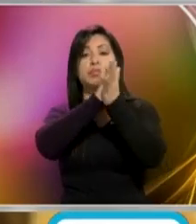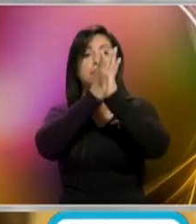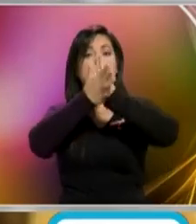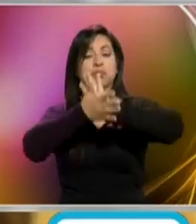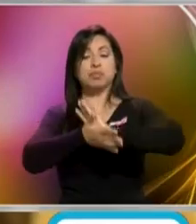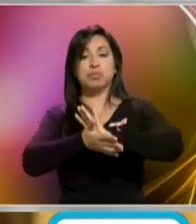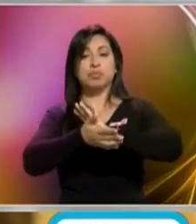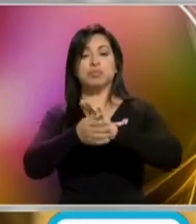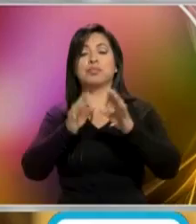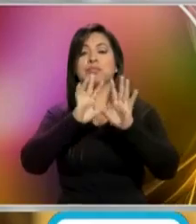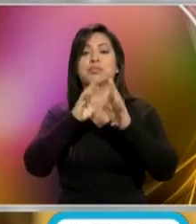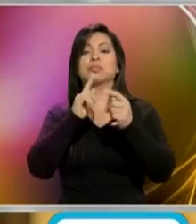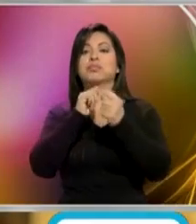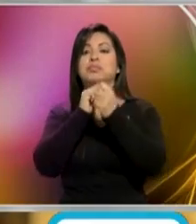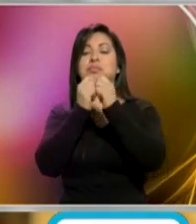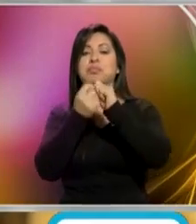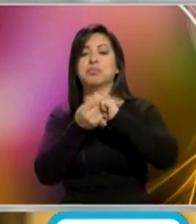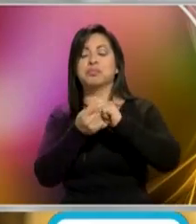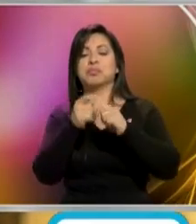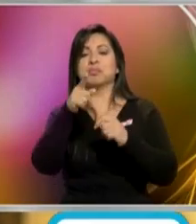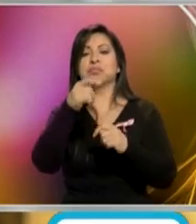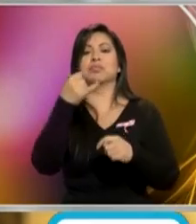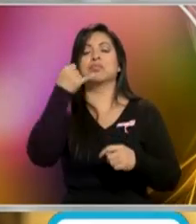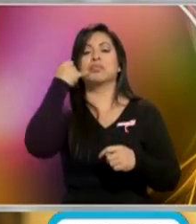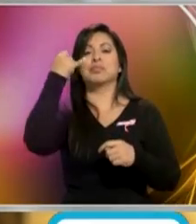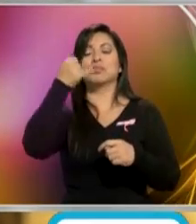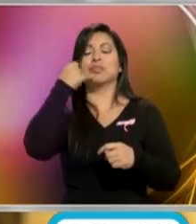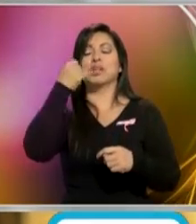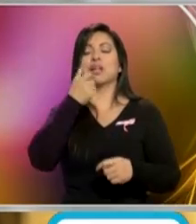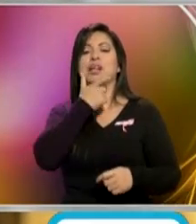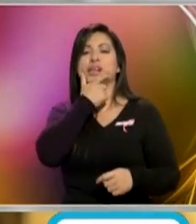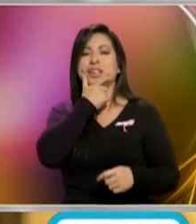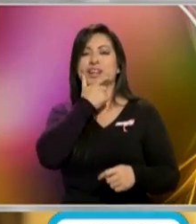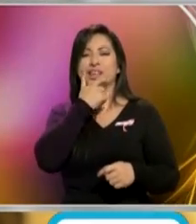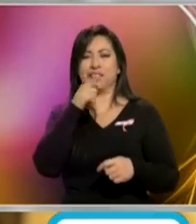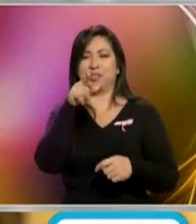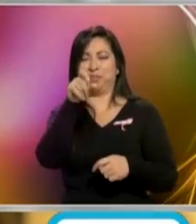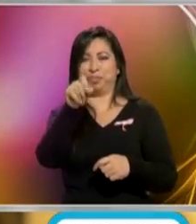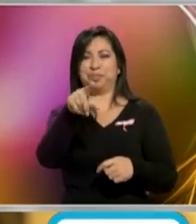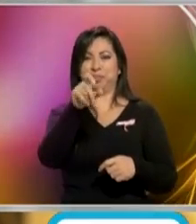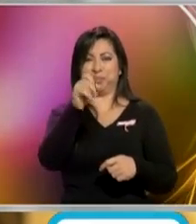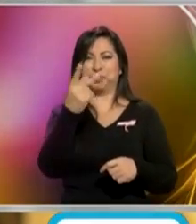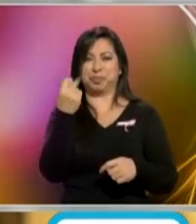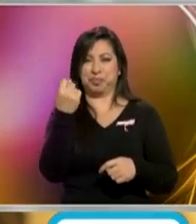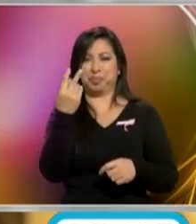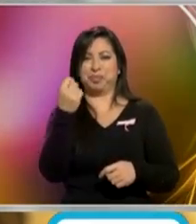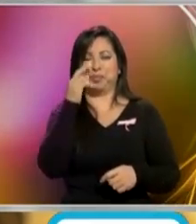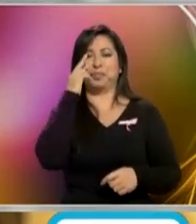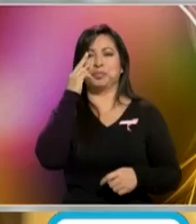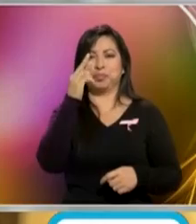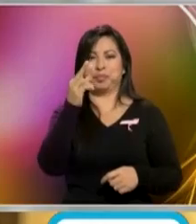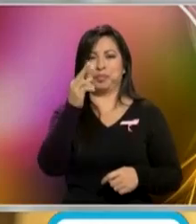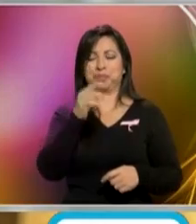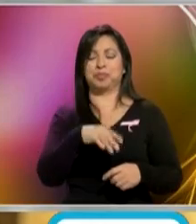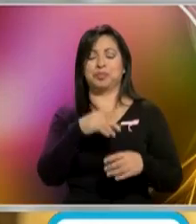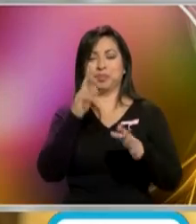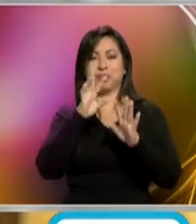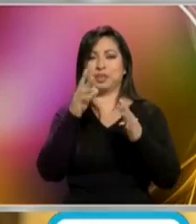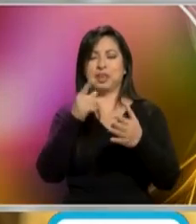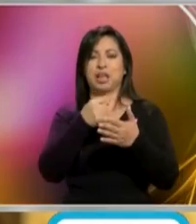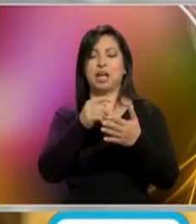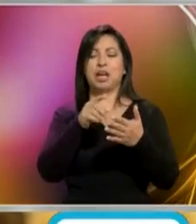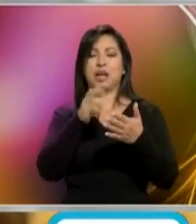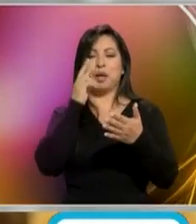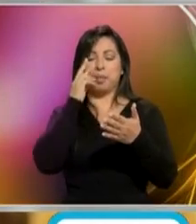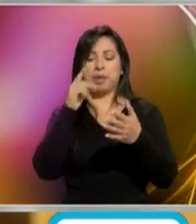está llevando a cabo la traducción, en este caso en idioma inglés. De lo que estás diciendo. De lo que en acabo de decir en este momento. Ya está el texto de lo que estoy diciendo